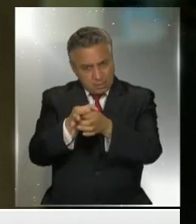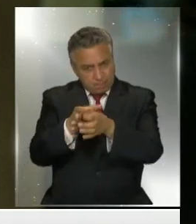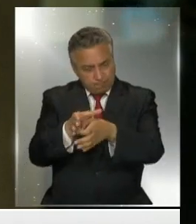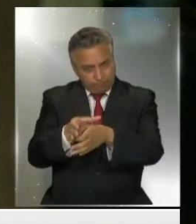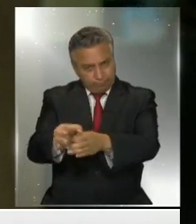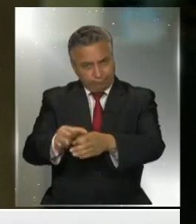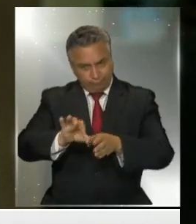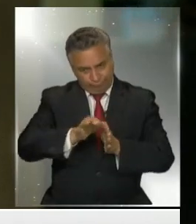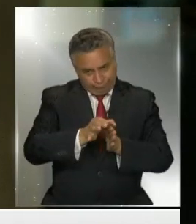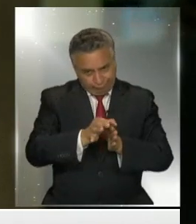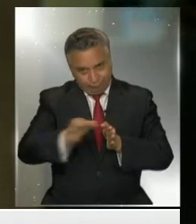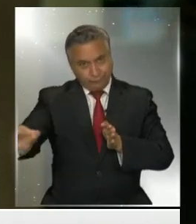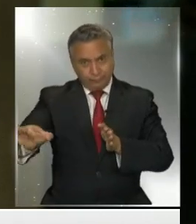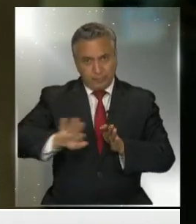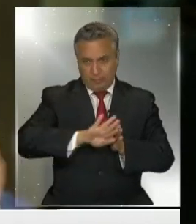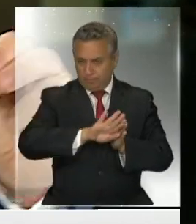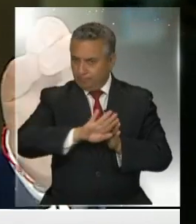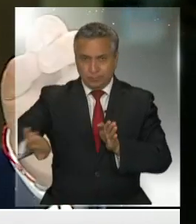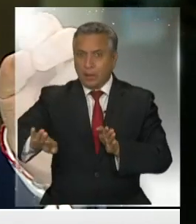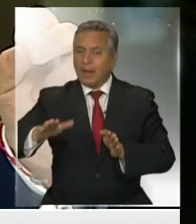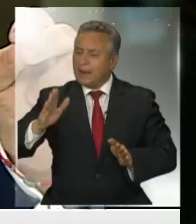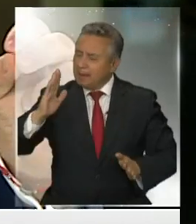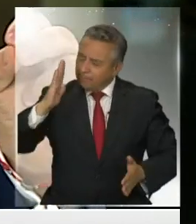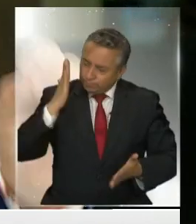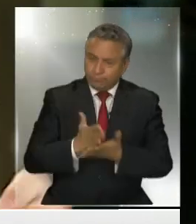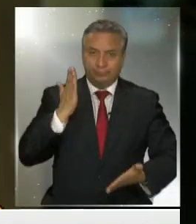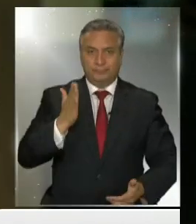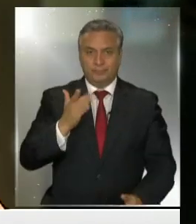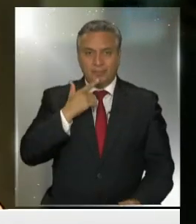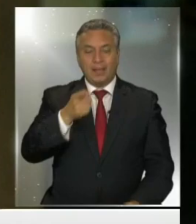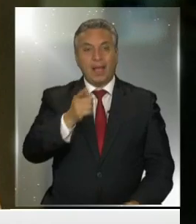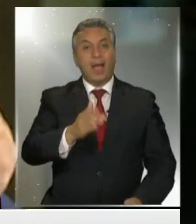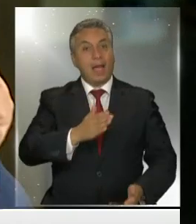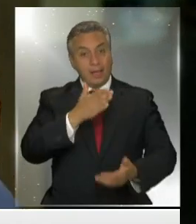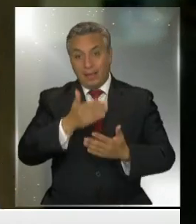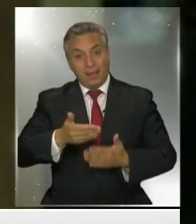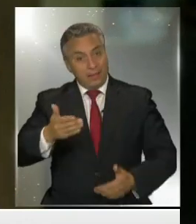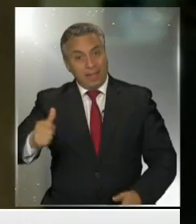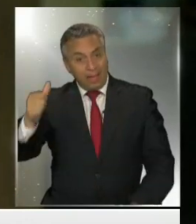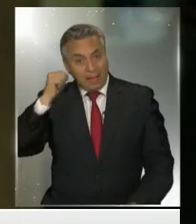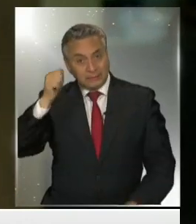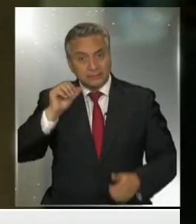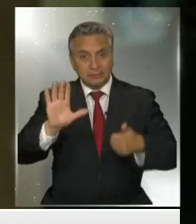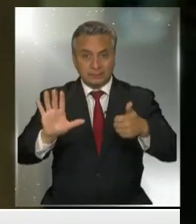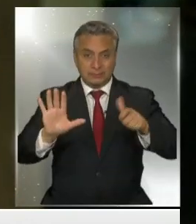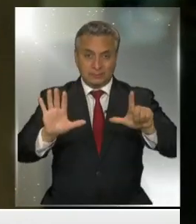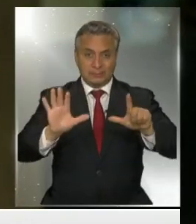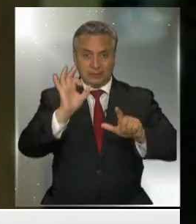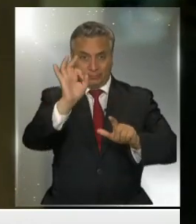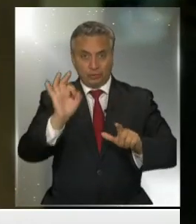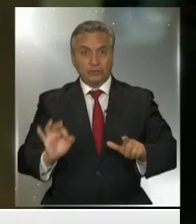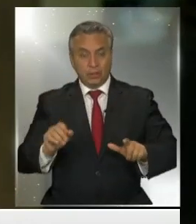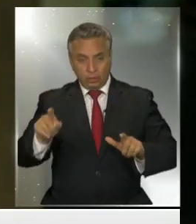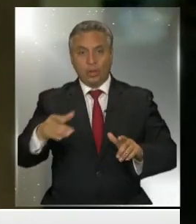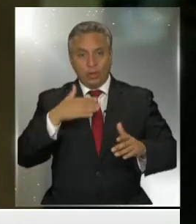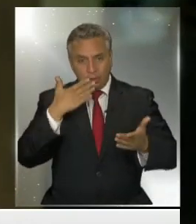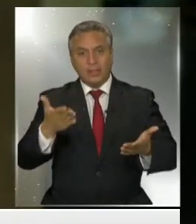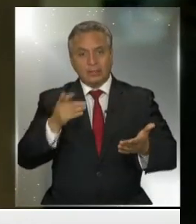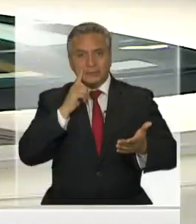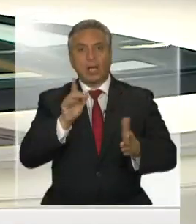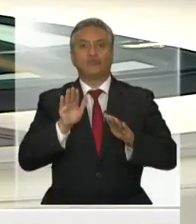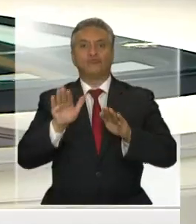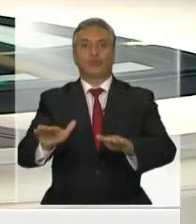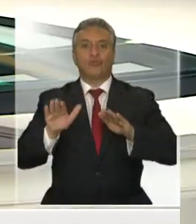porque a pesar de todo esto hasta hasta ayer un 67 por ciento todavía respaldaba las manifestaciones